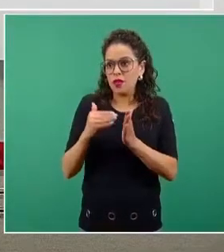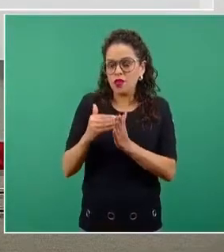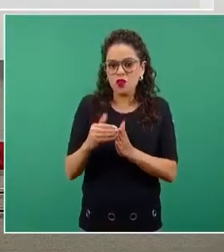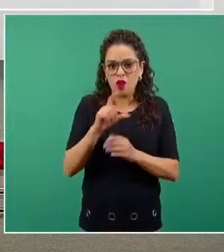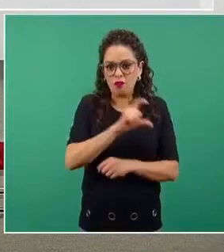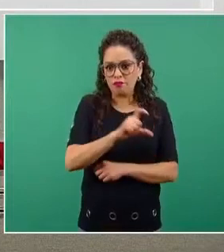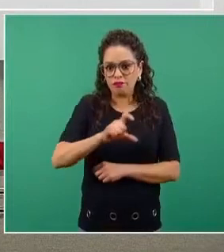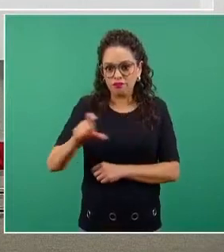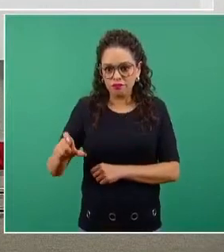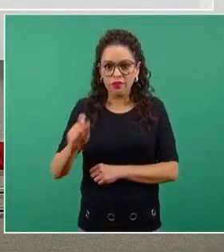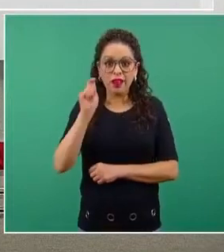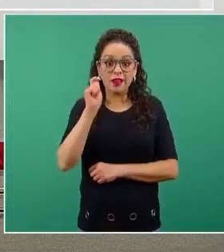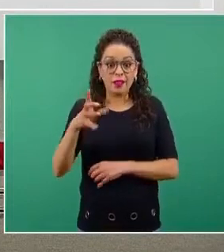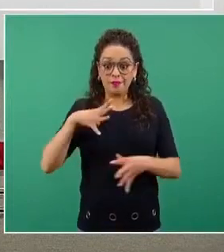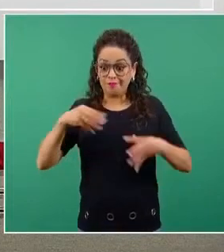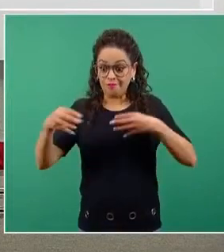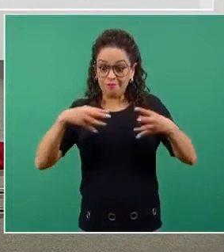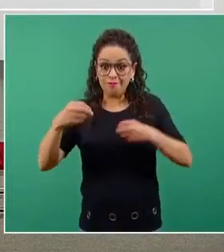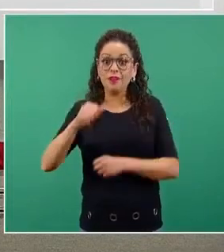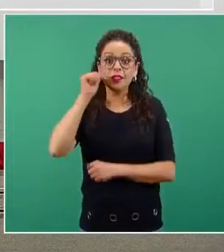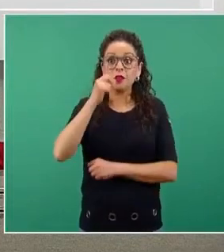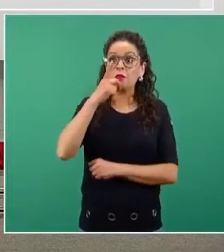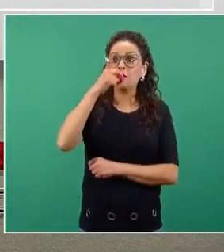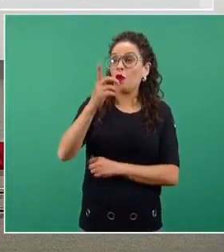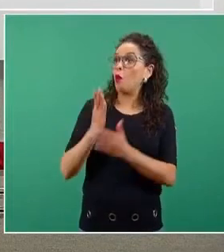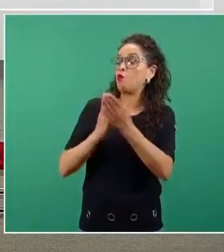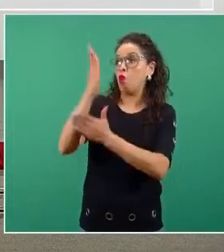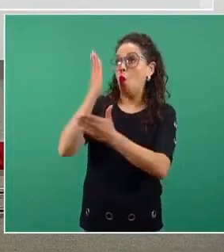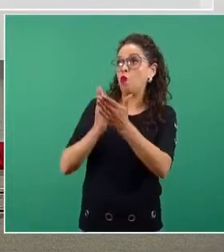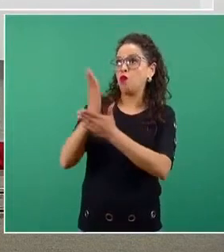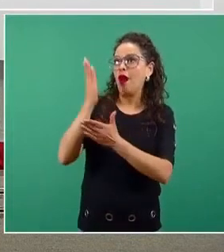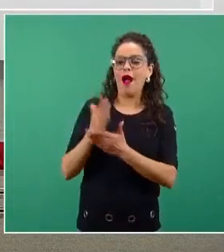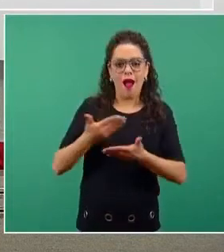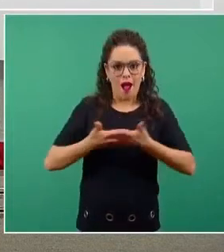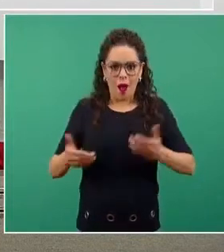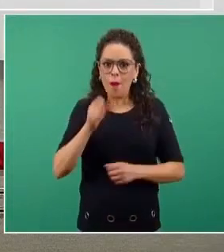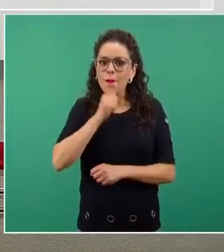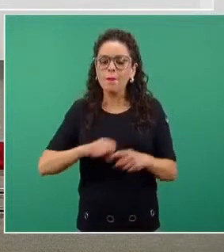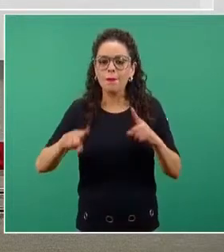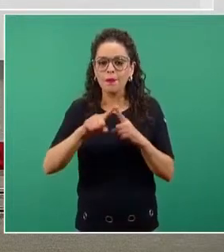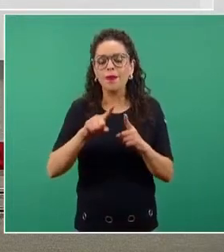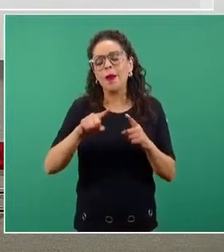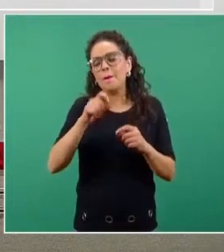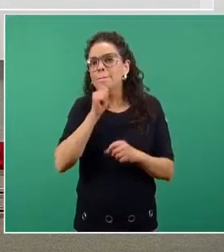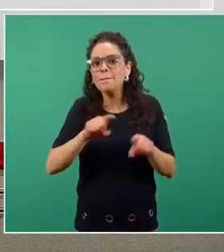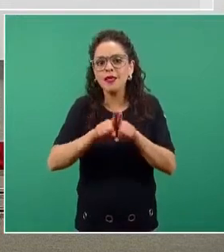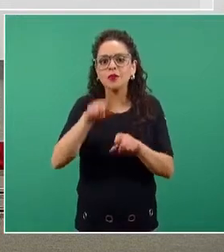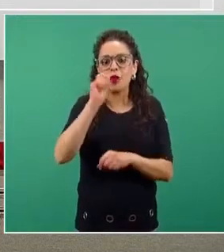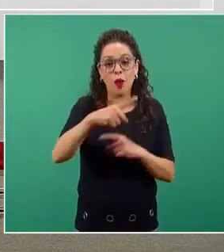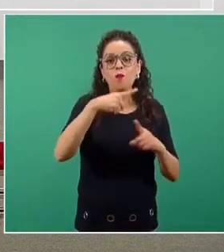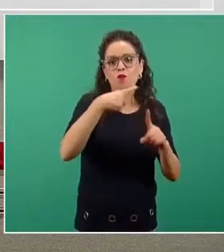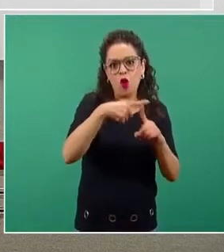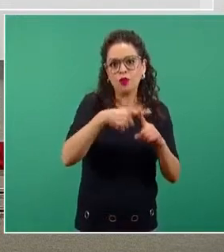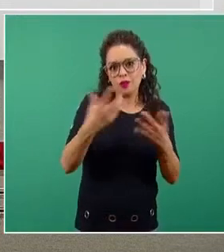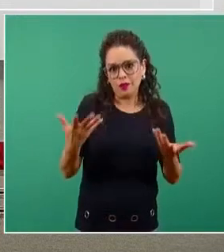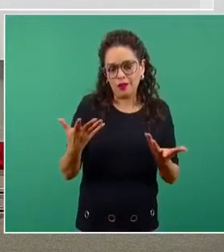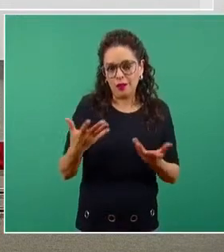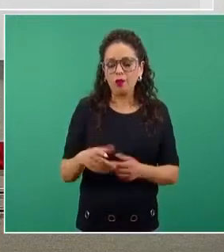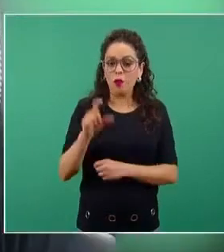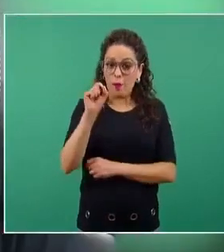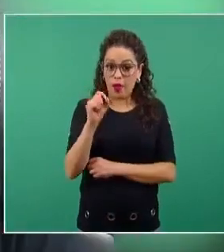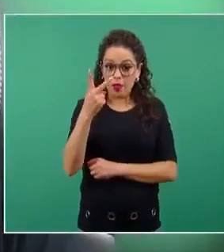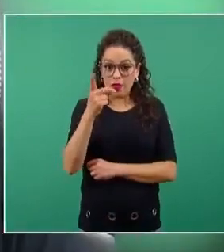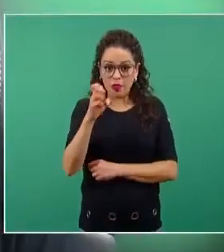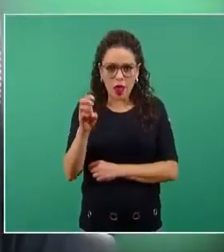cifras récord en contagios, pues también hay que llamar la atención en las cosas positivas, 1 millón de dosis este día. Y también tengo entendido que el 22 de marzo